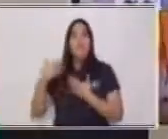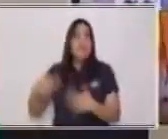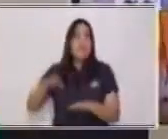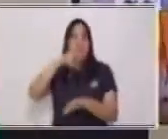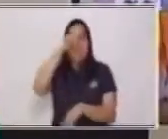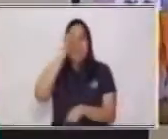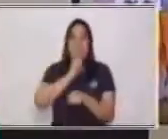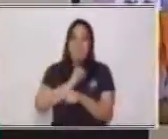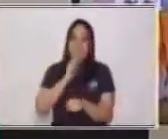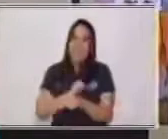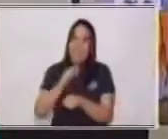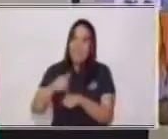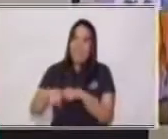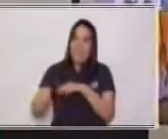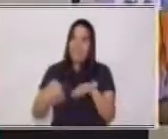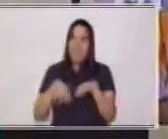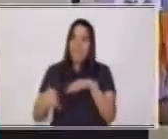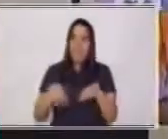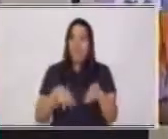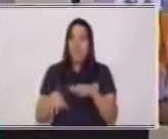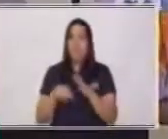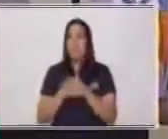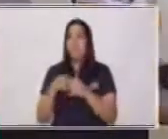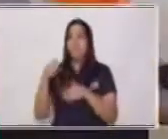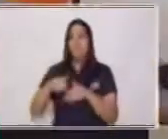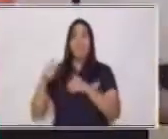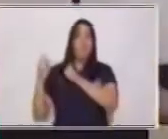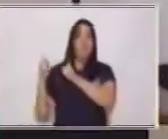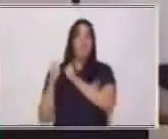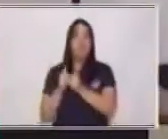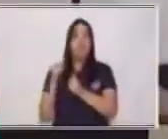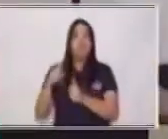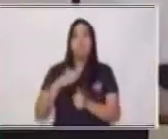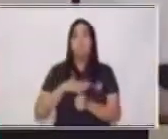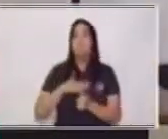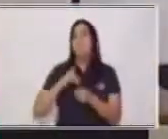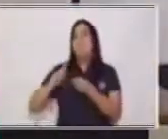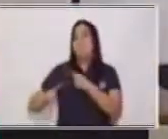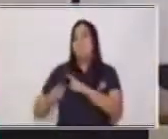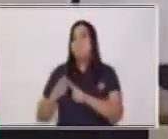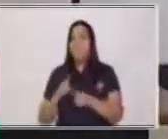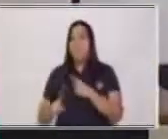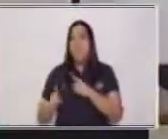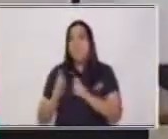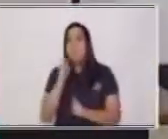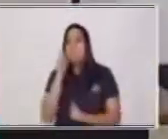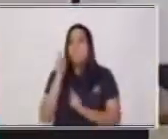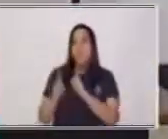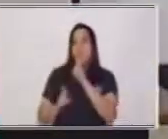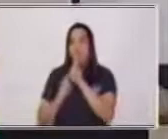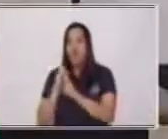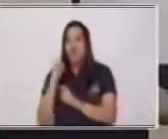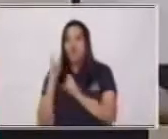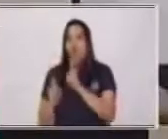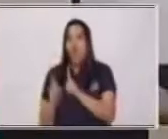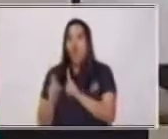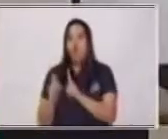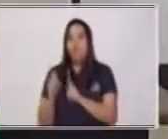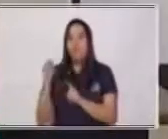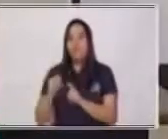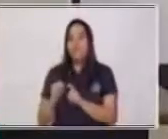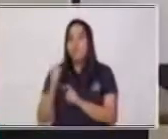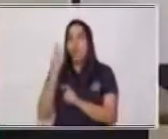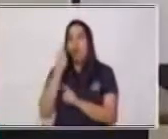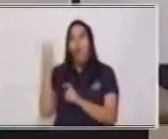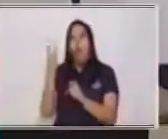el siguiente ejercicio. Yo traje conmigo hoy a mi amigo el preguntón. Él viene bien